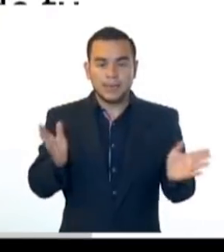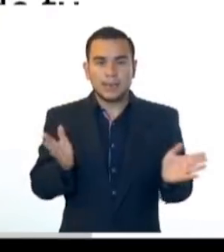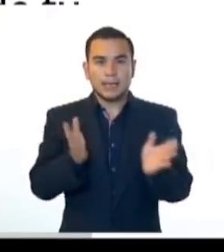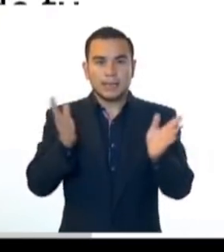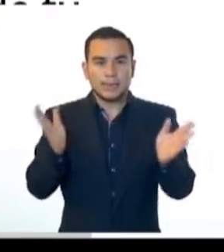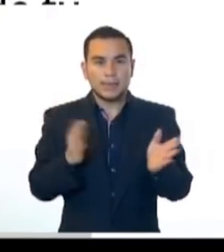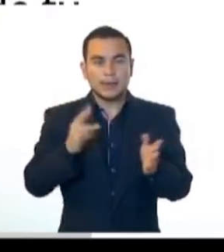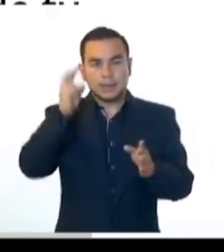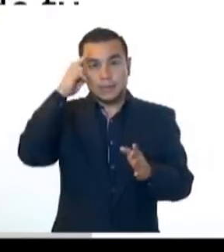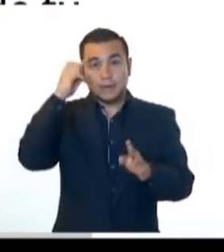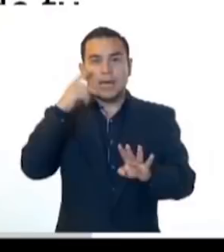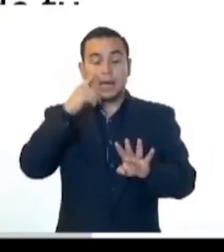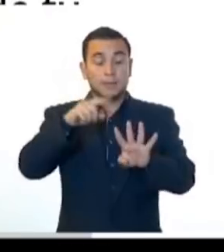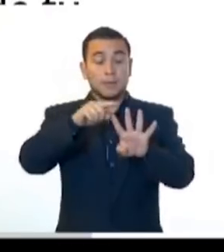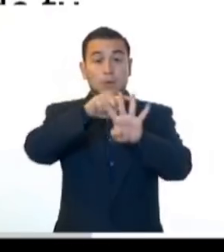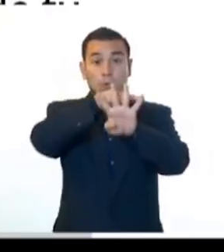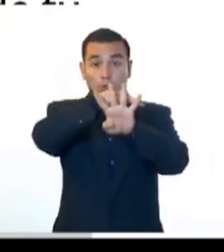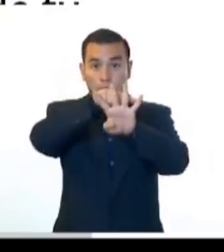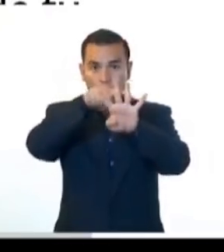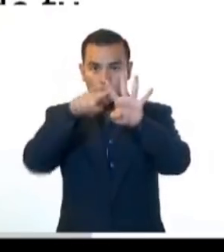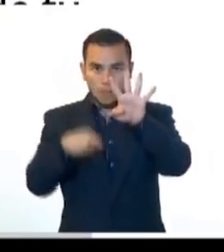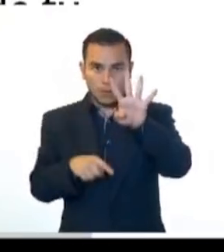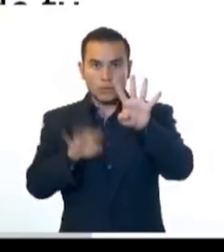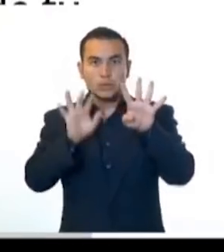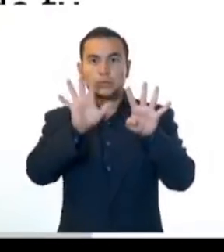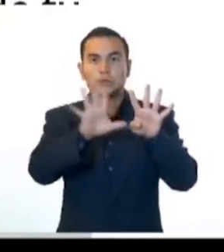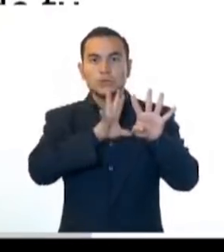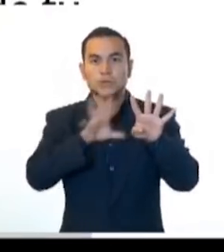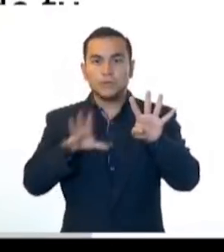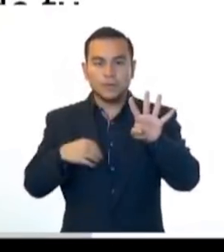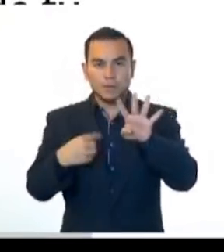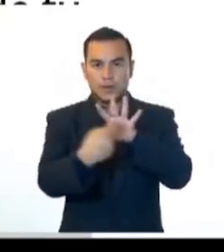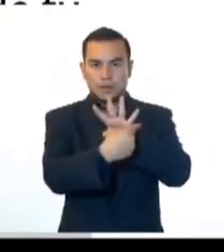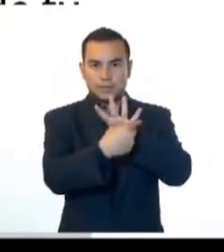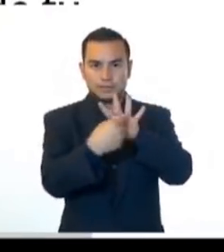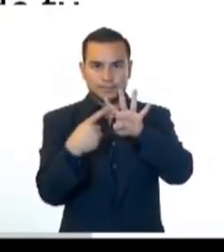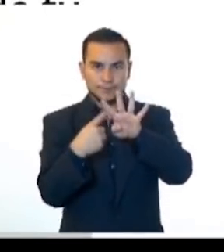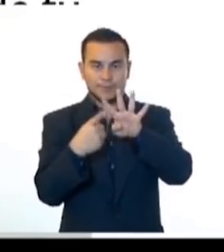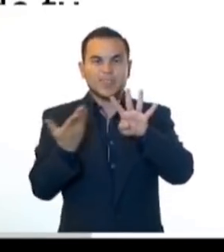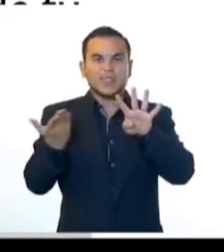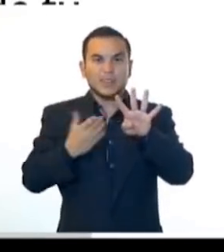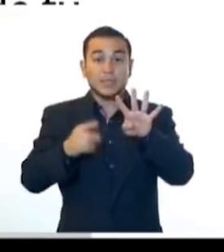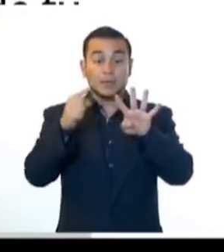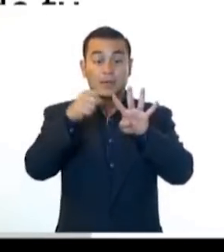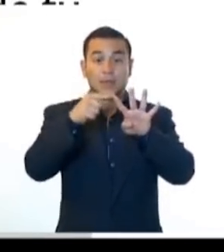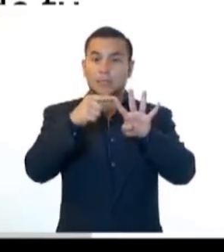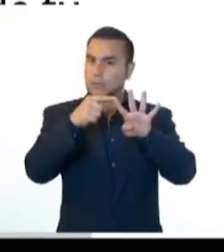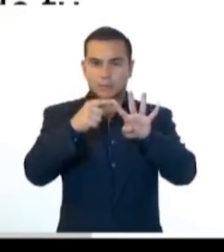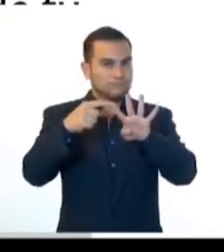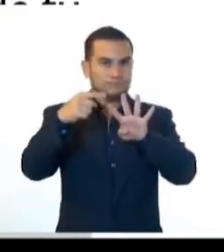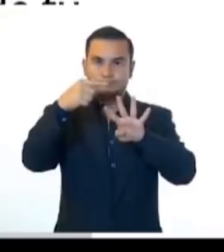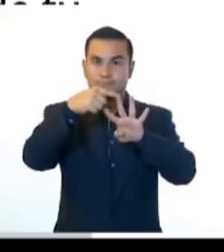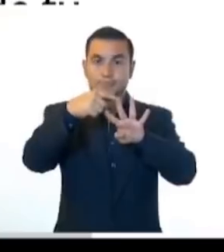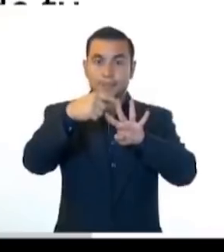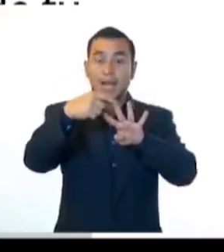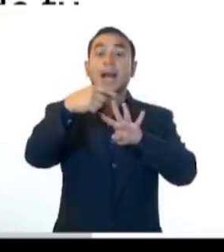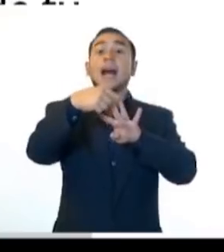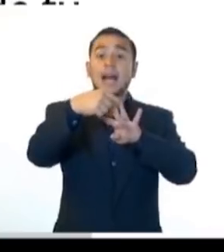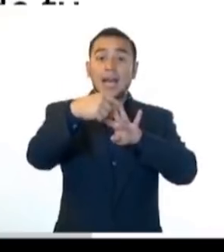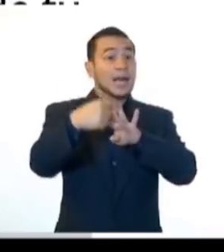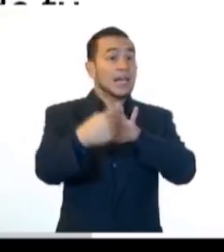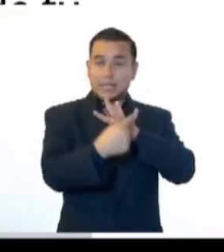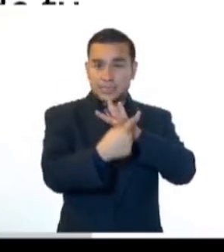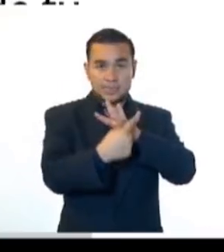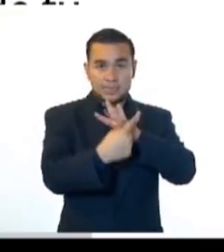decir, no es que no sea, si le dice que no, no es que no sea beneficiario, simplemente que su hogar puede ser